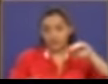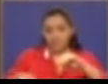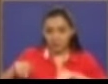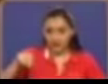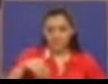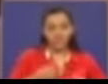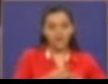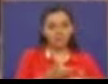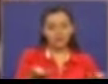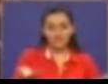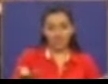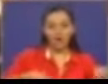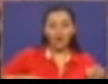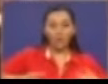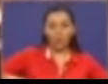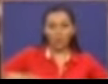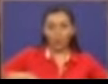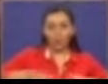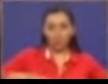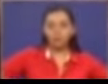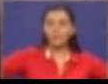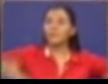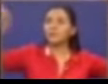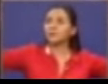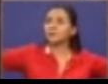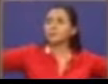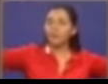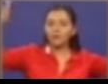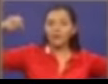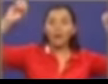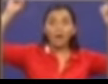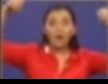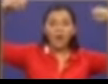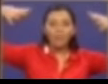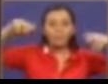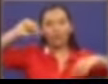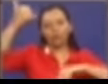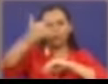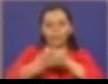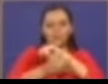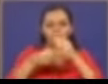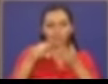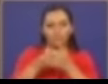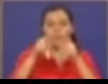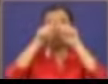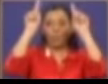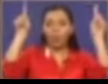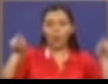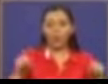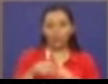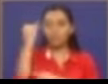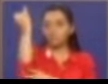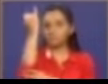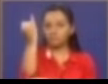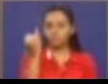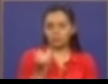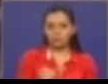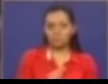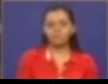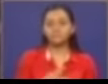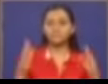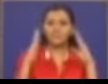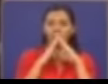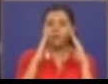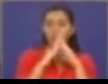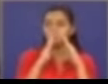juegos, ventanales inmensos, lámparas importadas, cuadros de renombrados artistas. Una casa